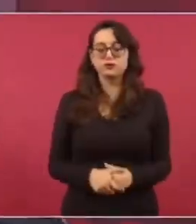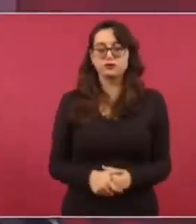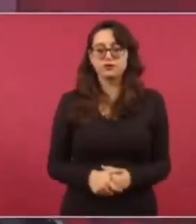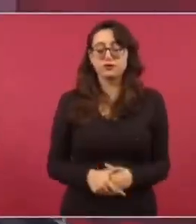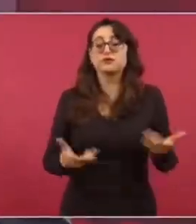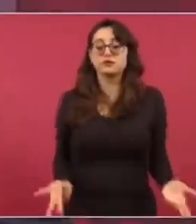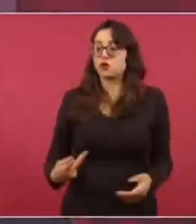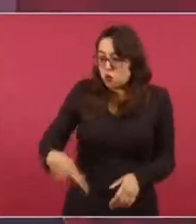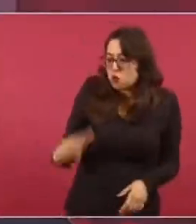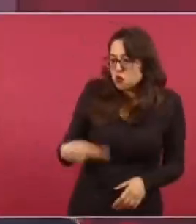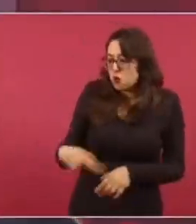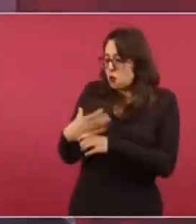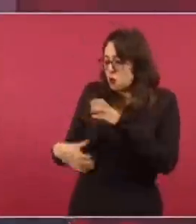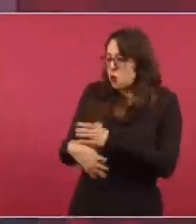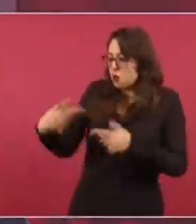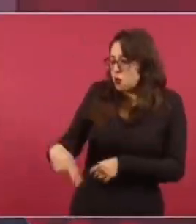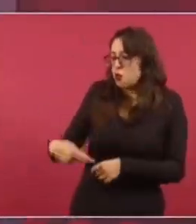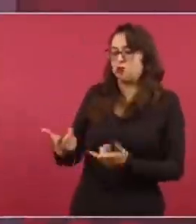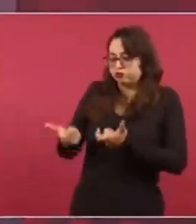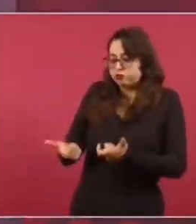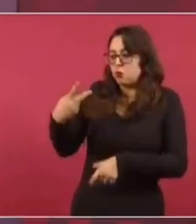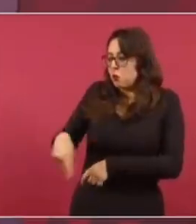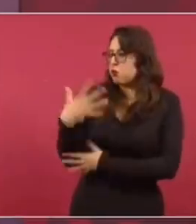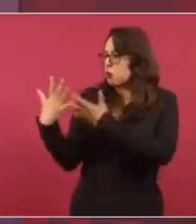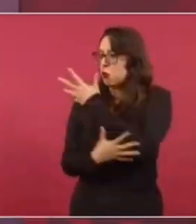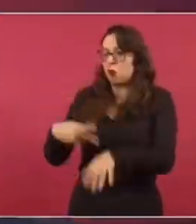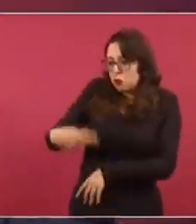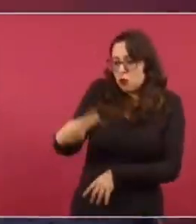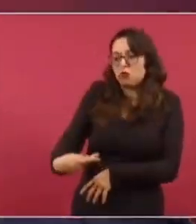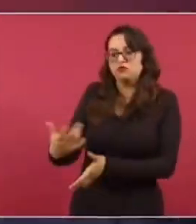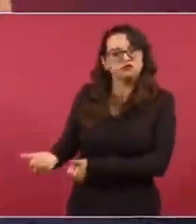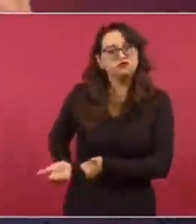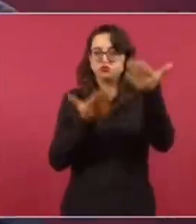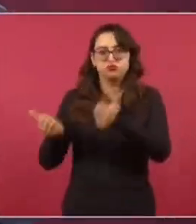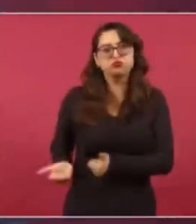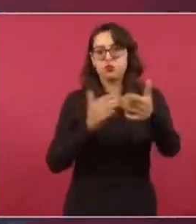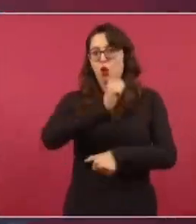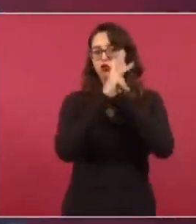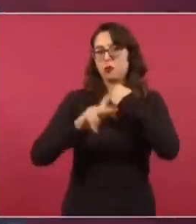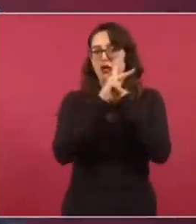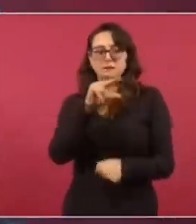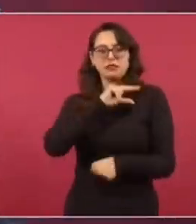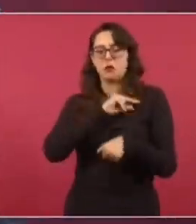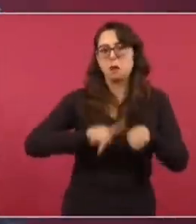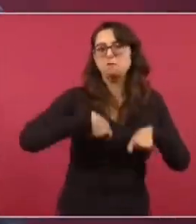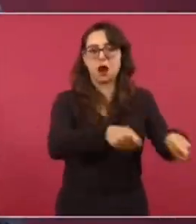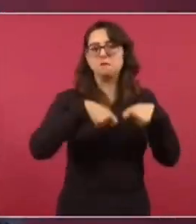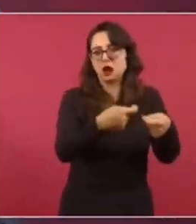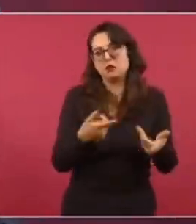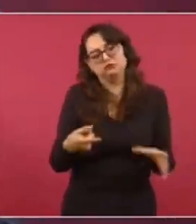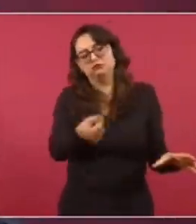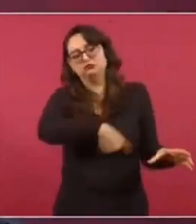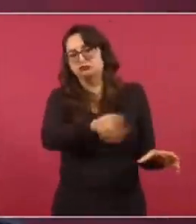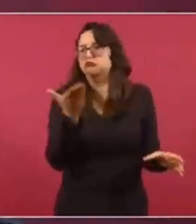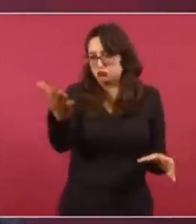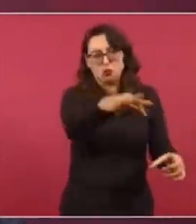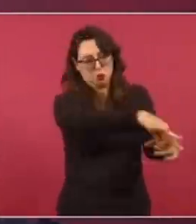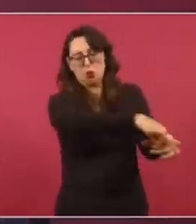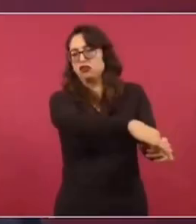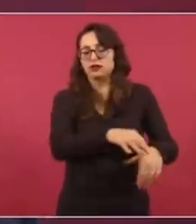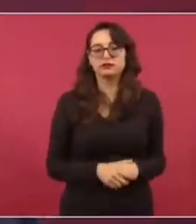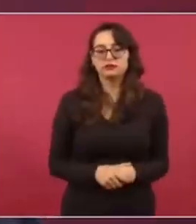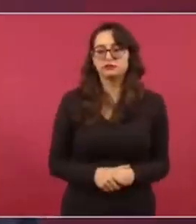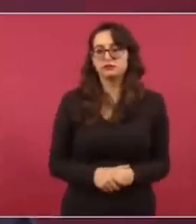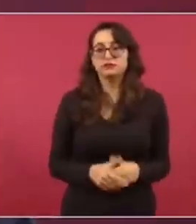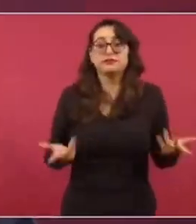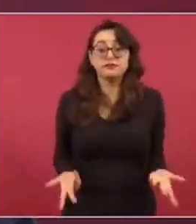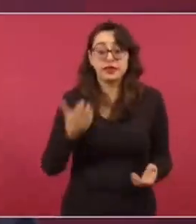entregando los bienes de la nación a particulares y extranjeros ya sabes Por quién tienes que votar tienes que por el bien de todos primero los pobres